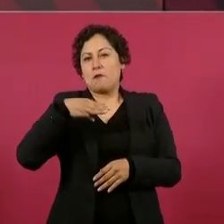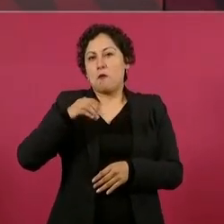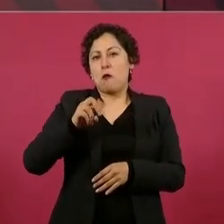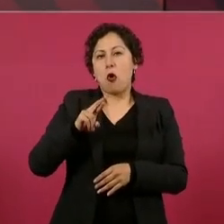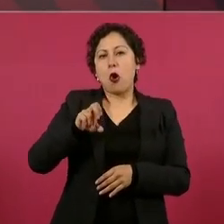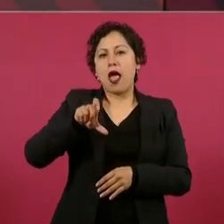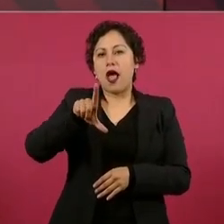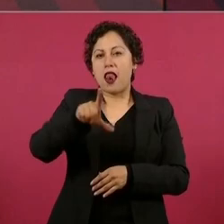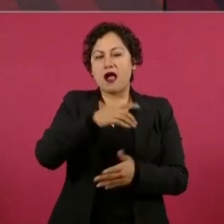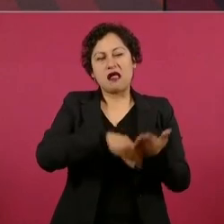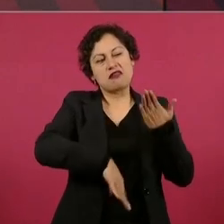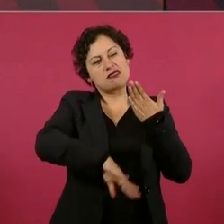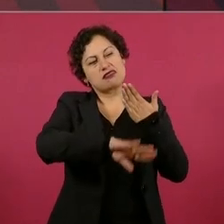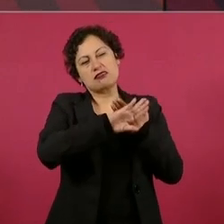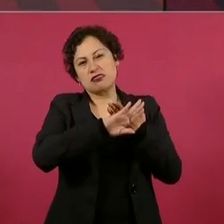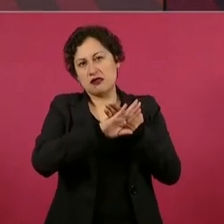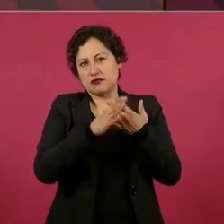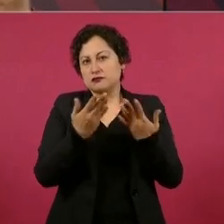daño moral.